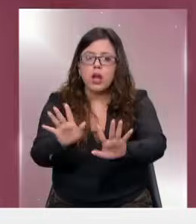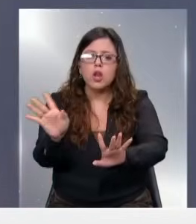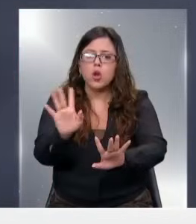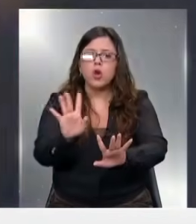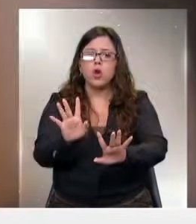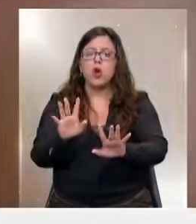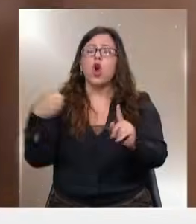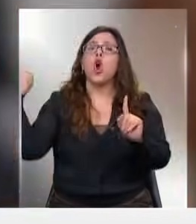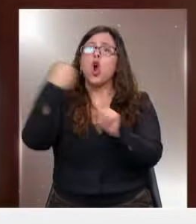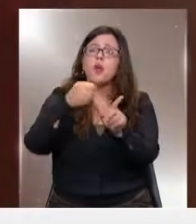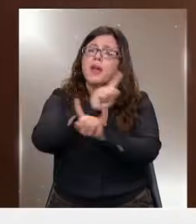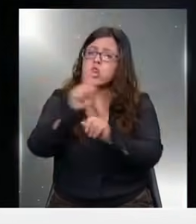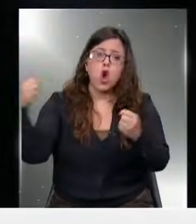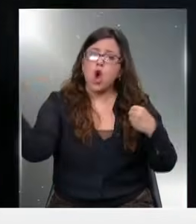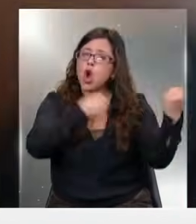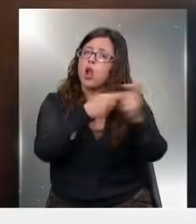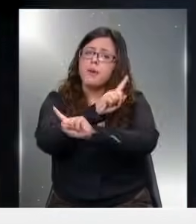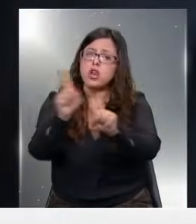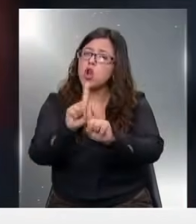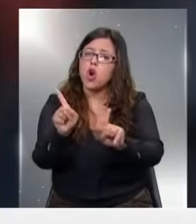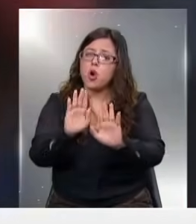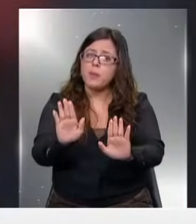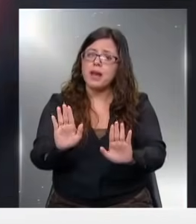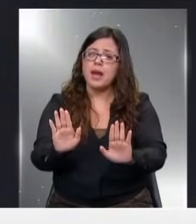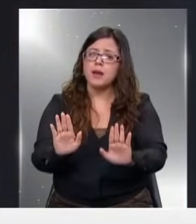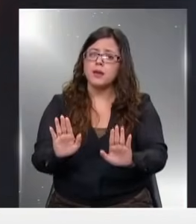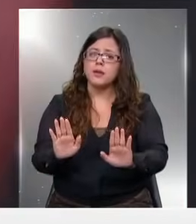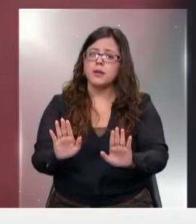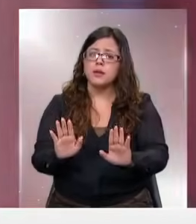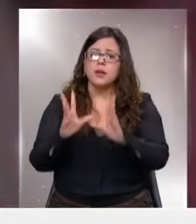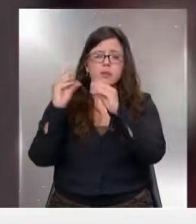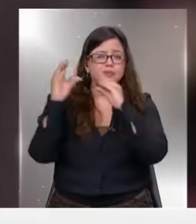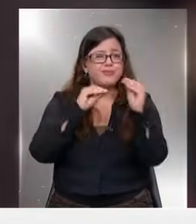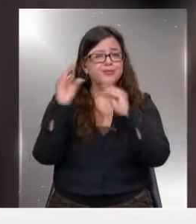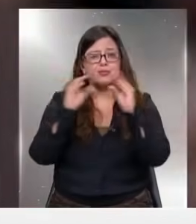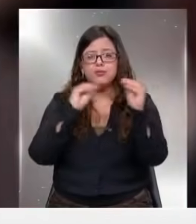No los golpes, no los golpes.